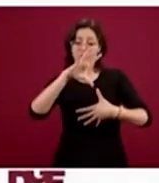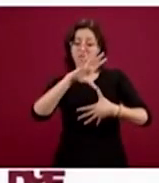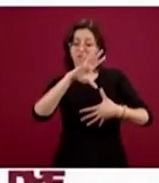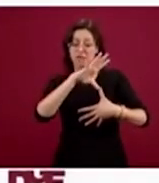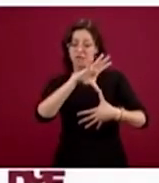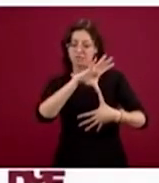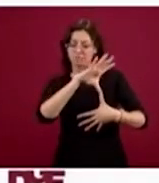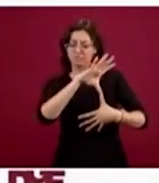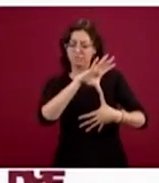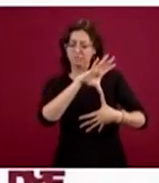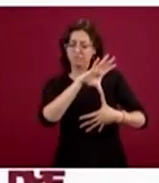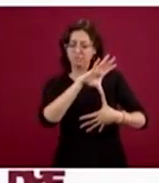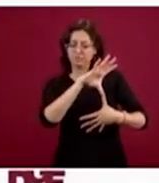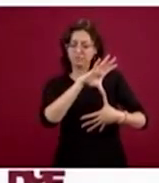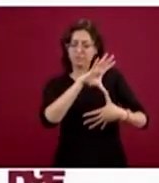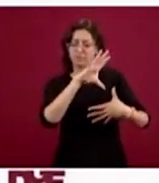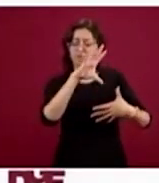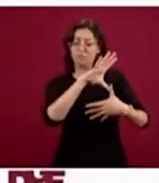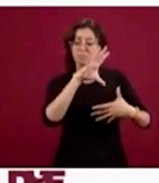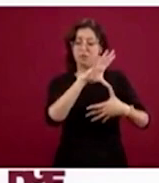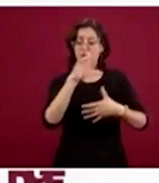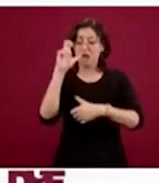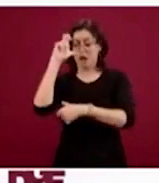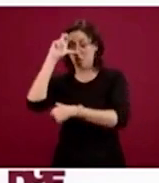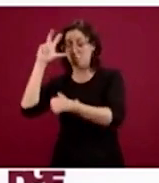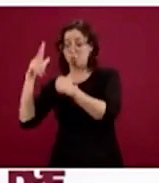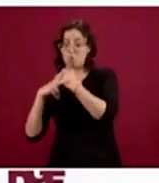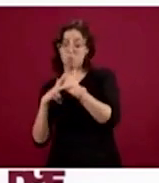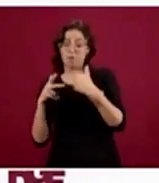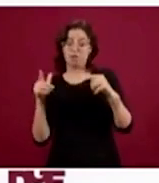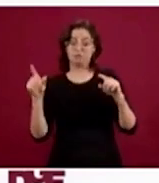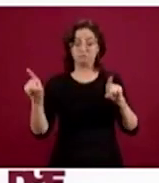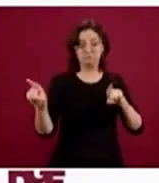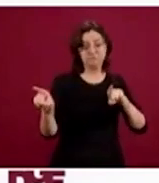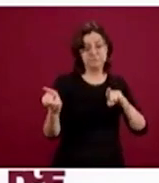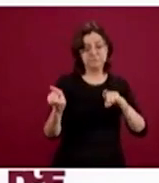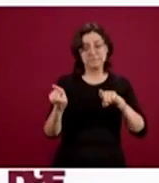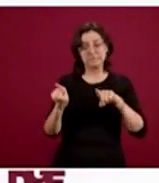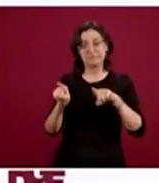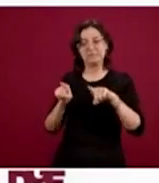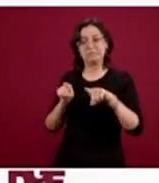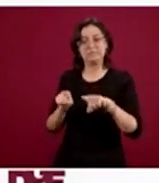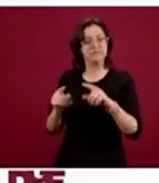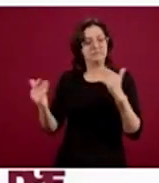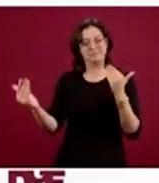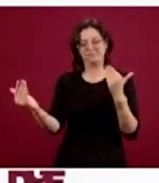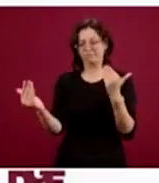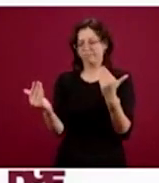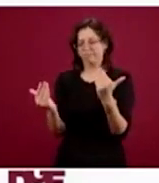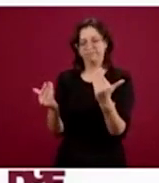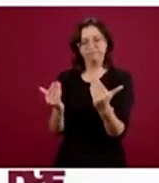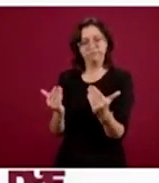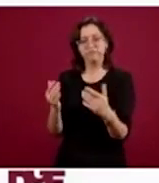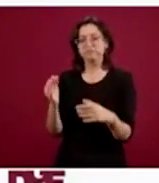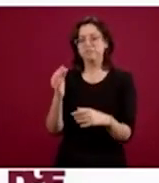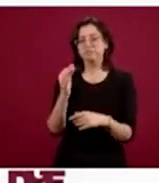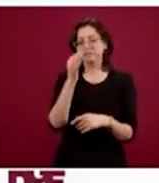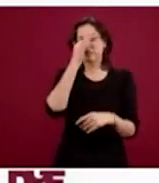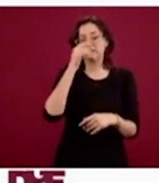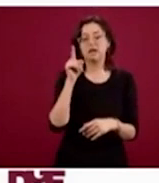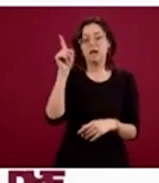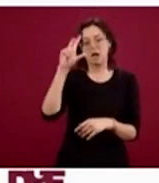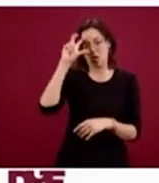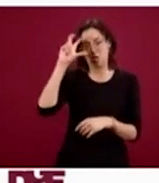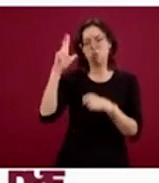acercándose a la región europea aunque la región europea todavía sigue concentrando y el 51 por ciento de todos los